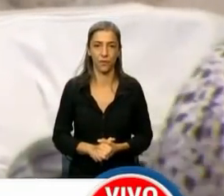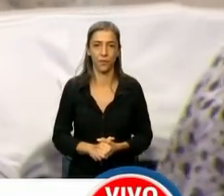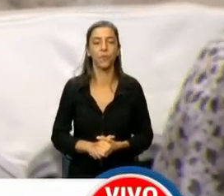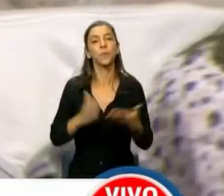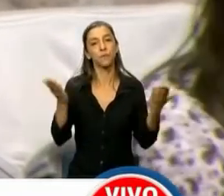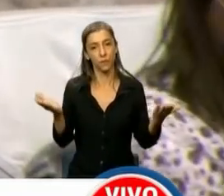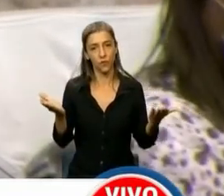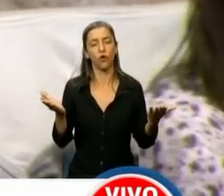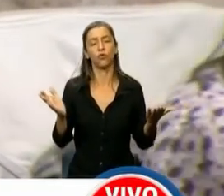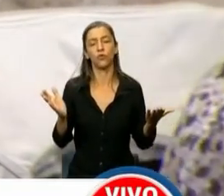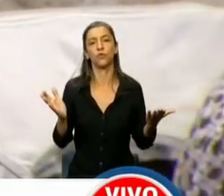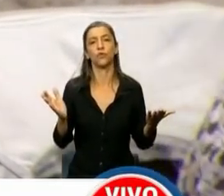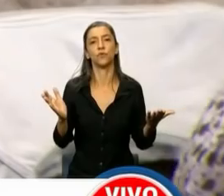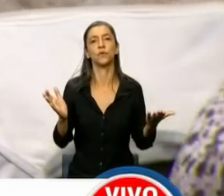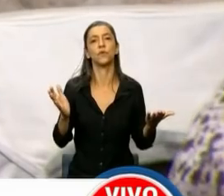y para ir cerrando,